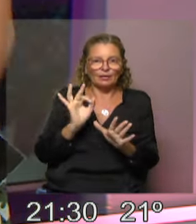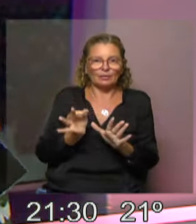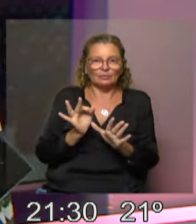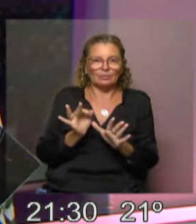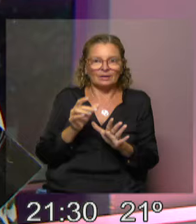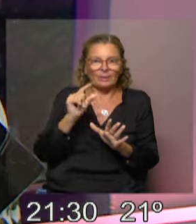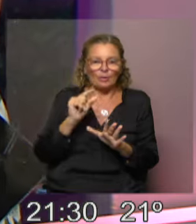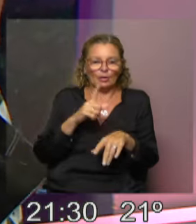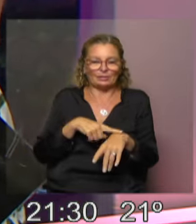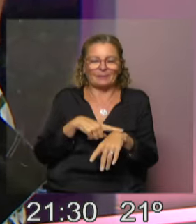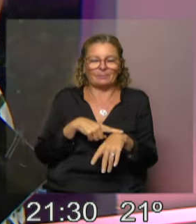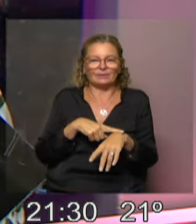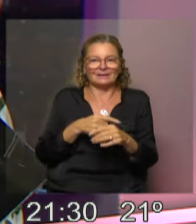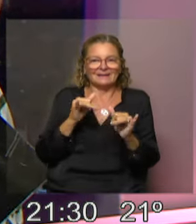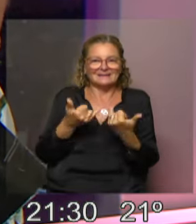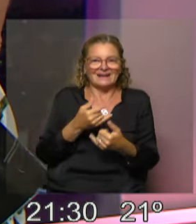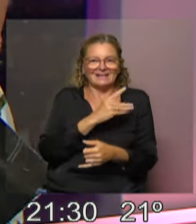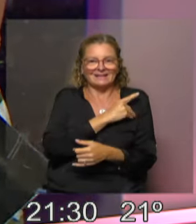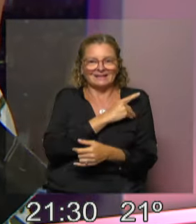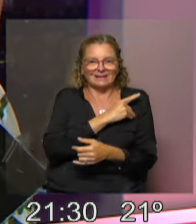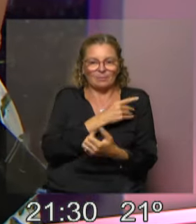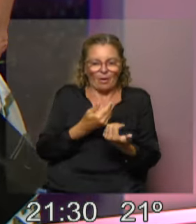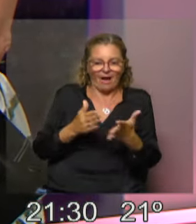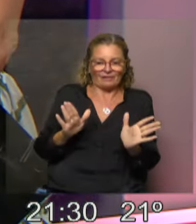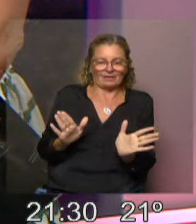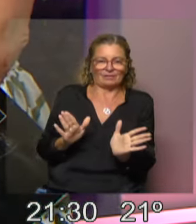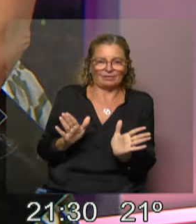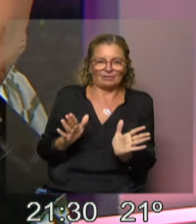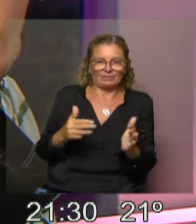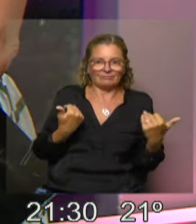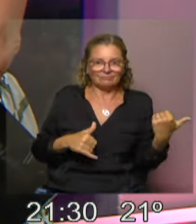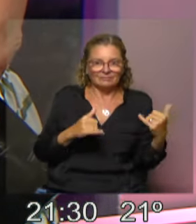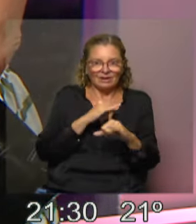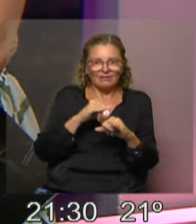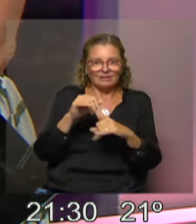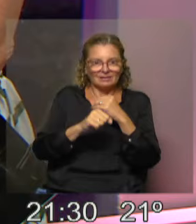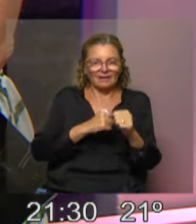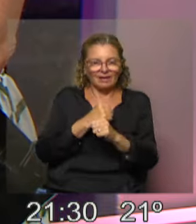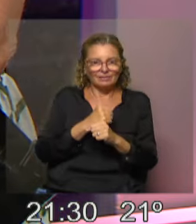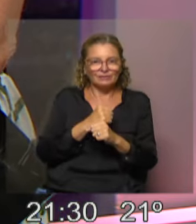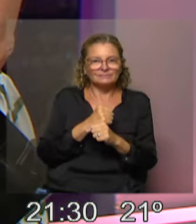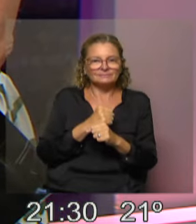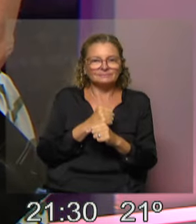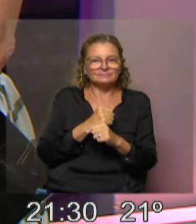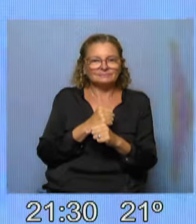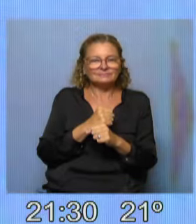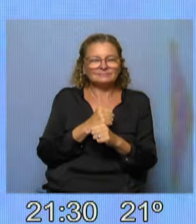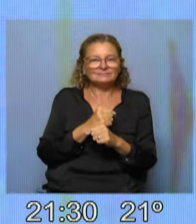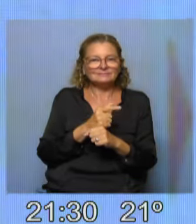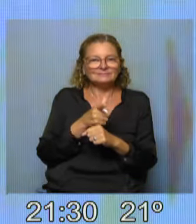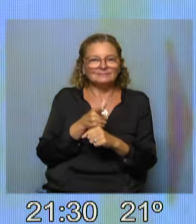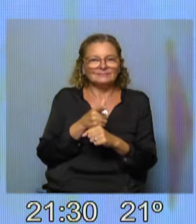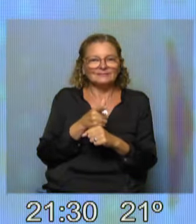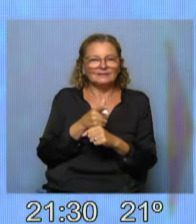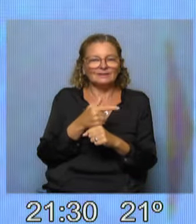sea, hace unos meses y ya en diciembre estaban abriendo el show de fin de año de Trotsky Vengarán. Sí, estuvo